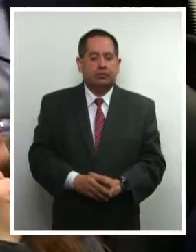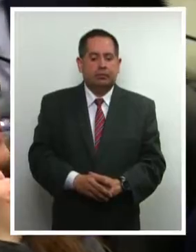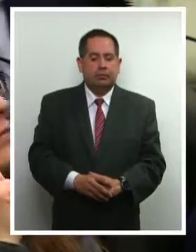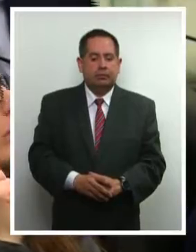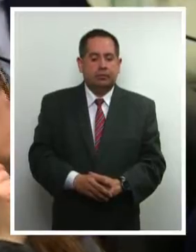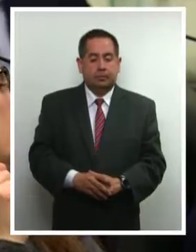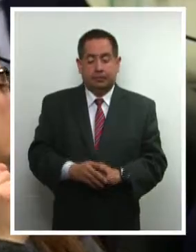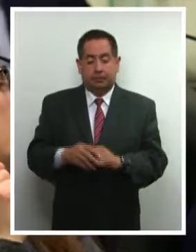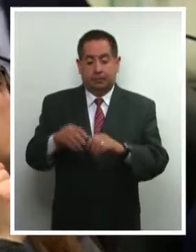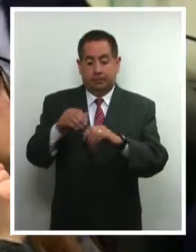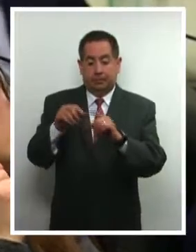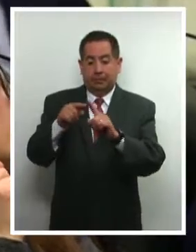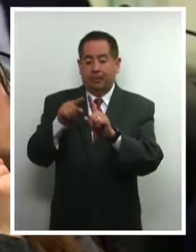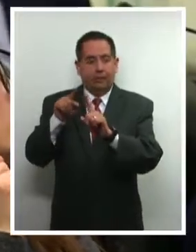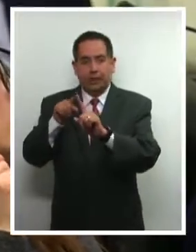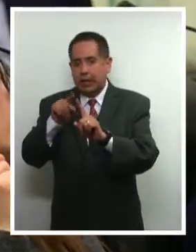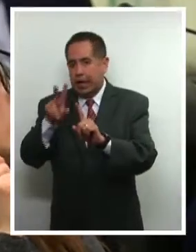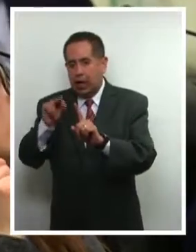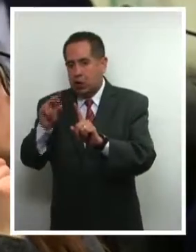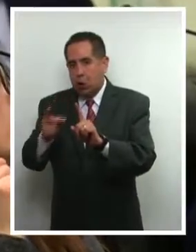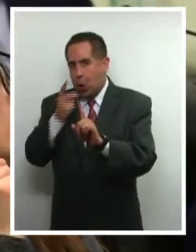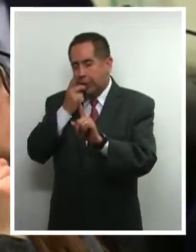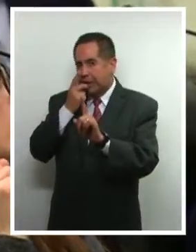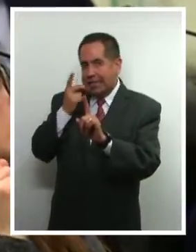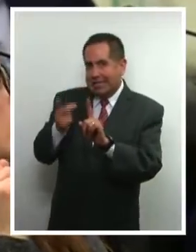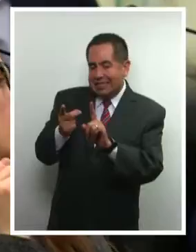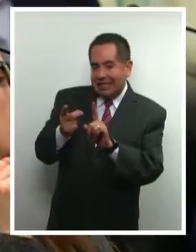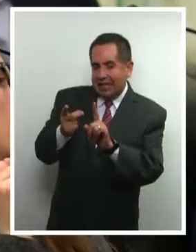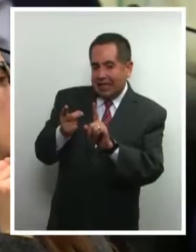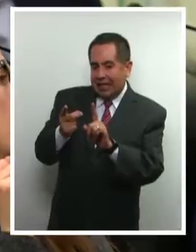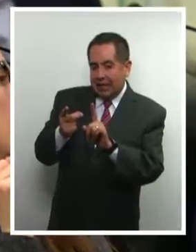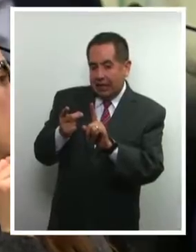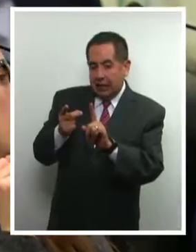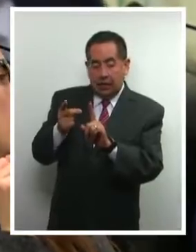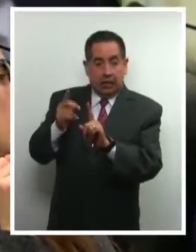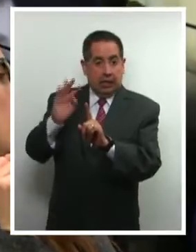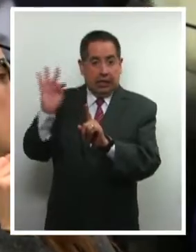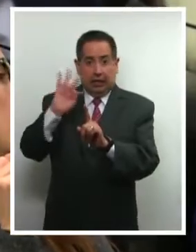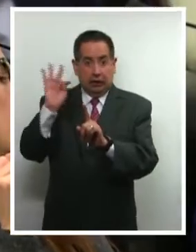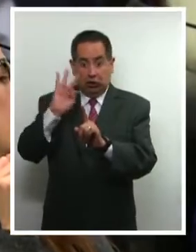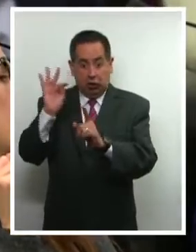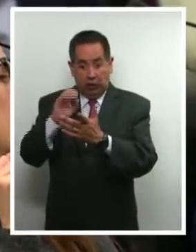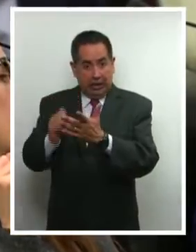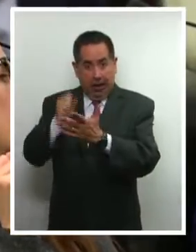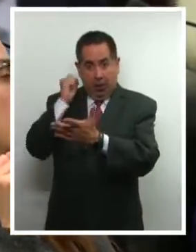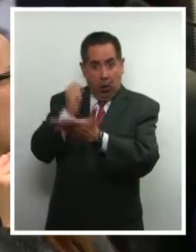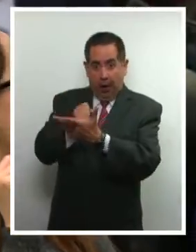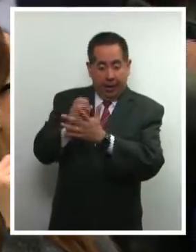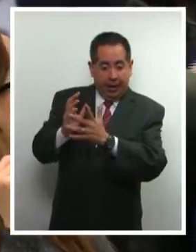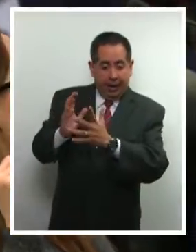El inciso no dice que si no se aprueba la reserva,